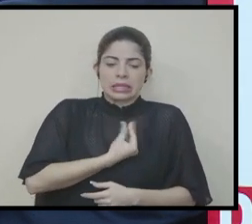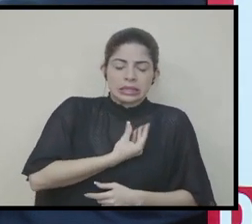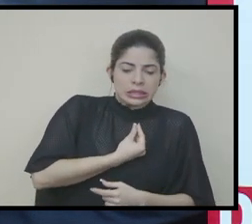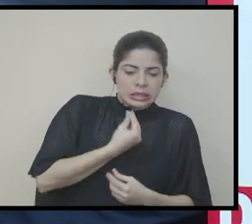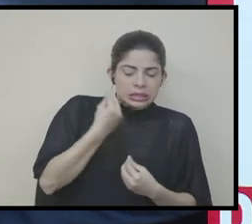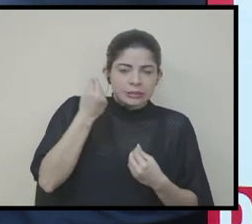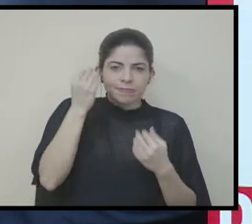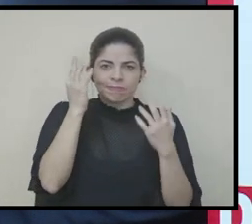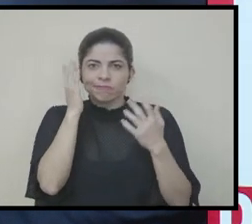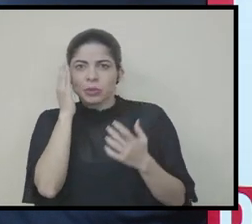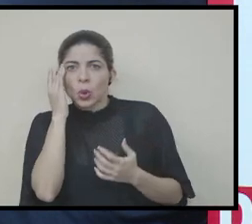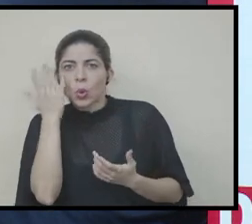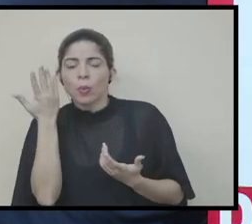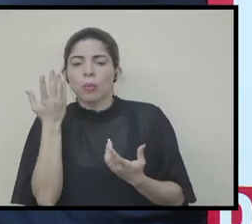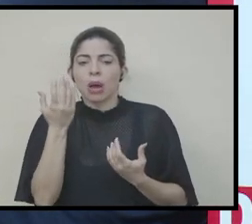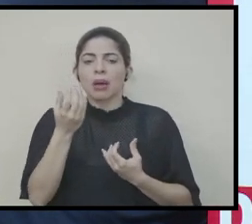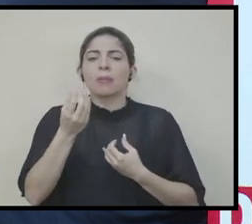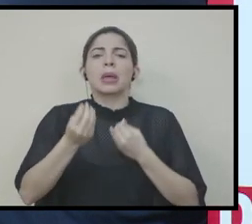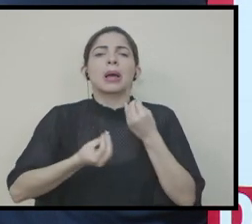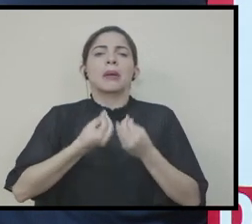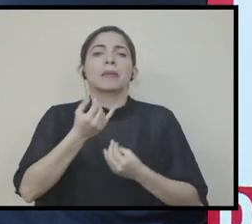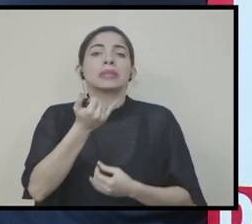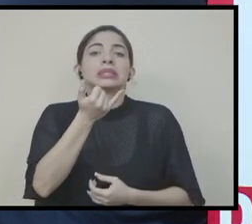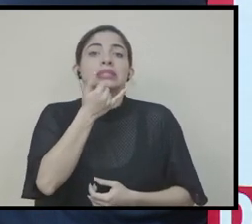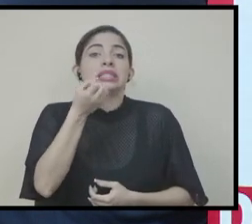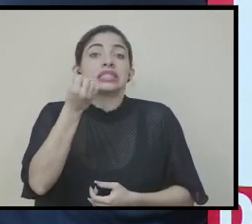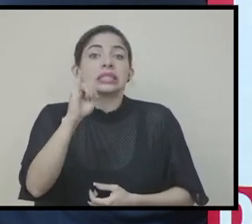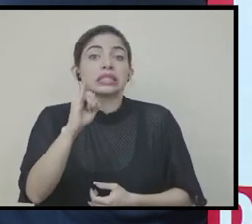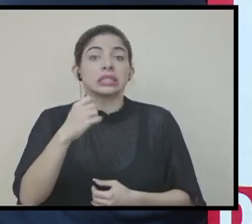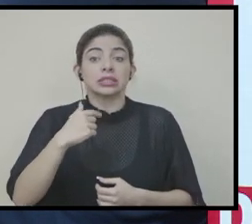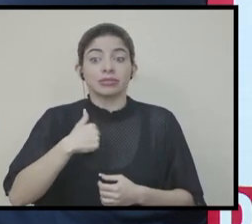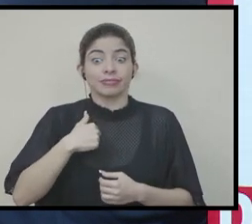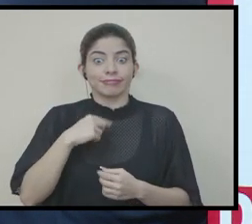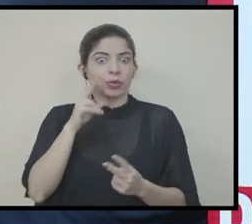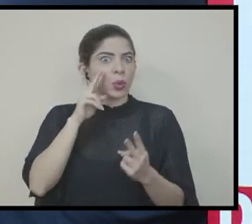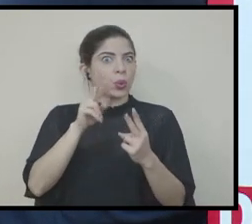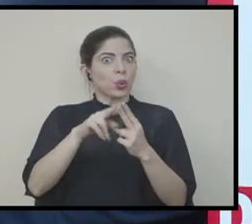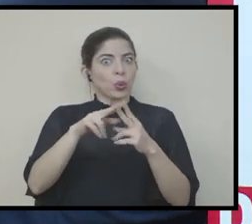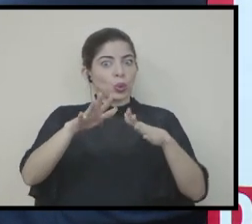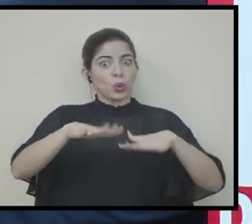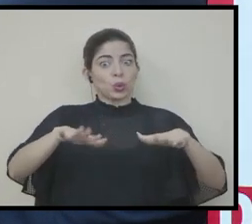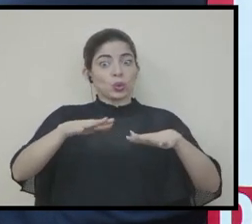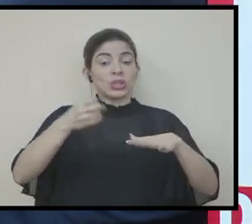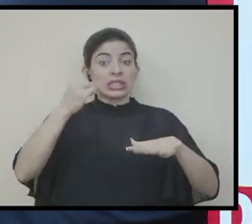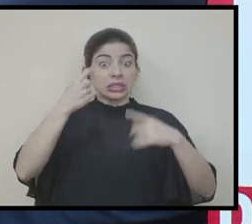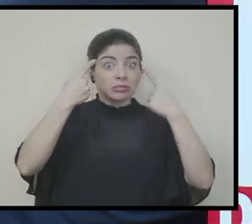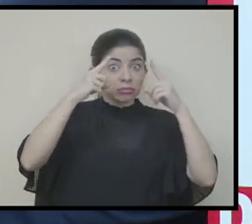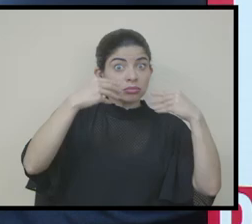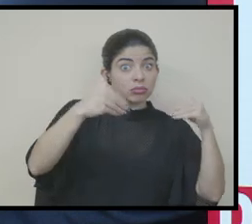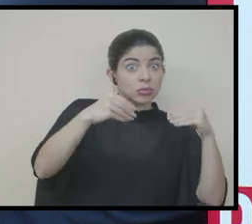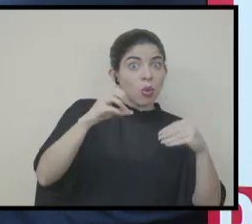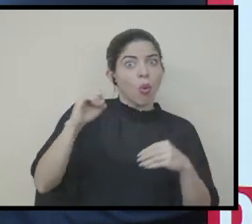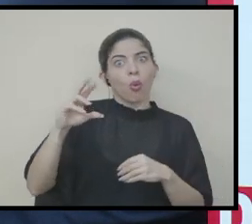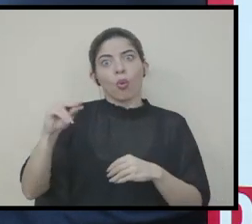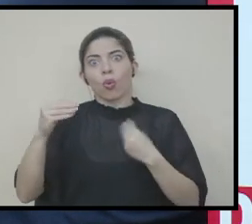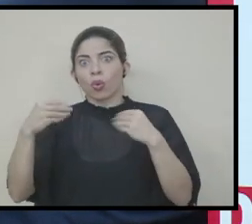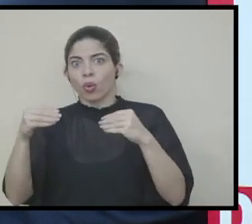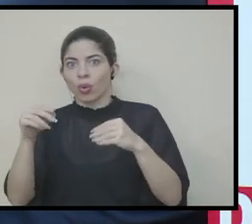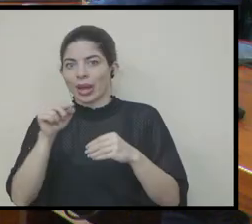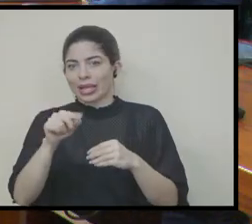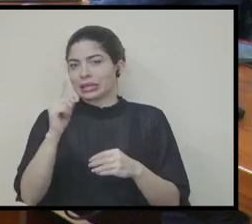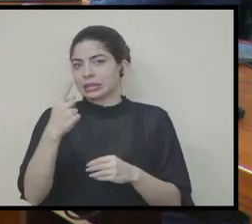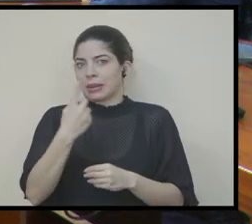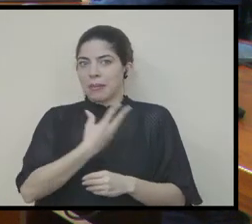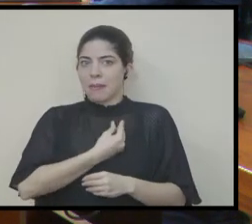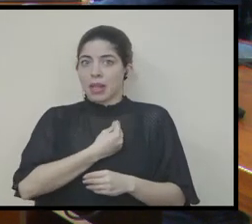alrededor de qué pasa si este mercado que no conozco se va a mover o no se va a mover. Uh-huh. Y